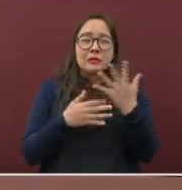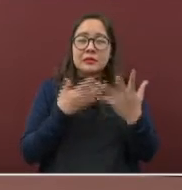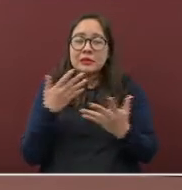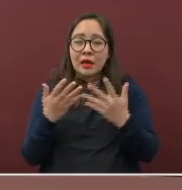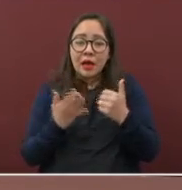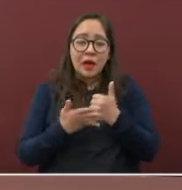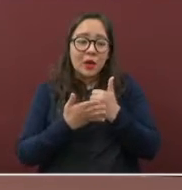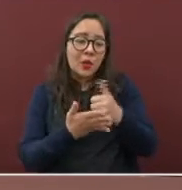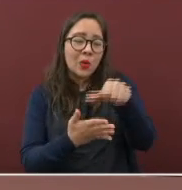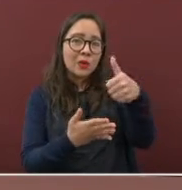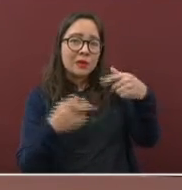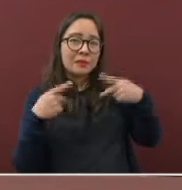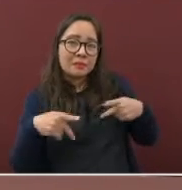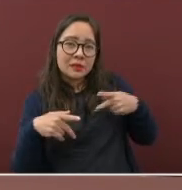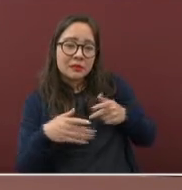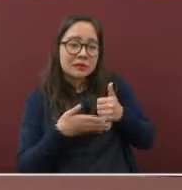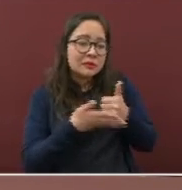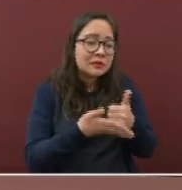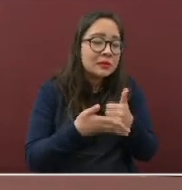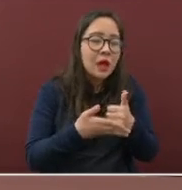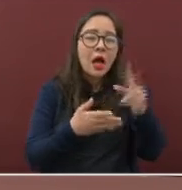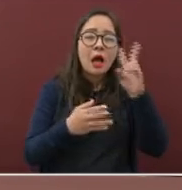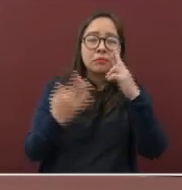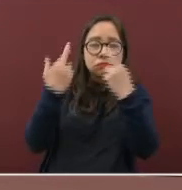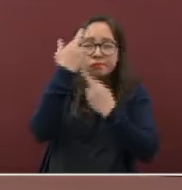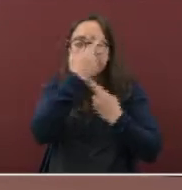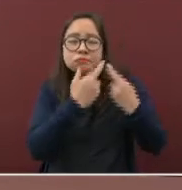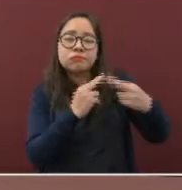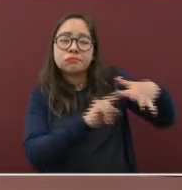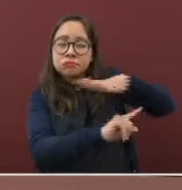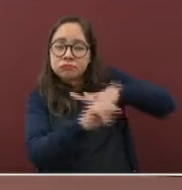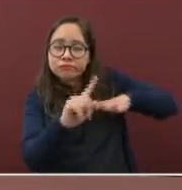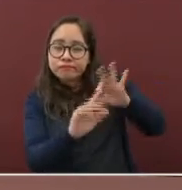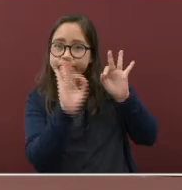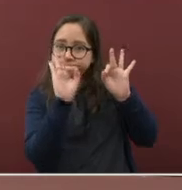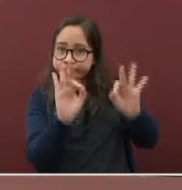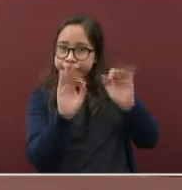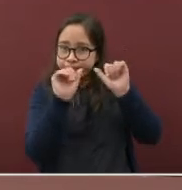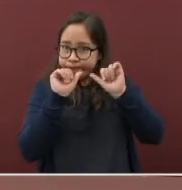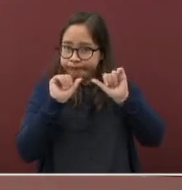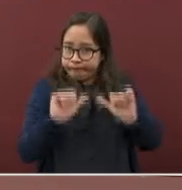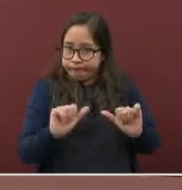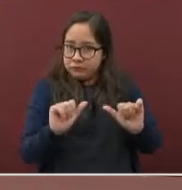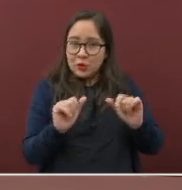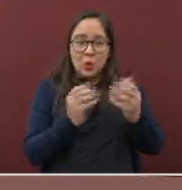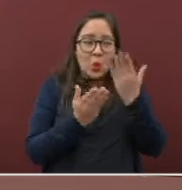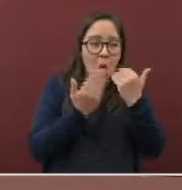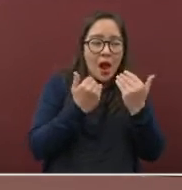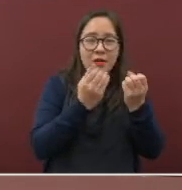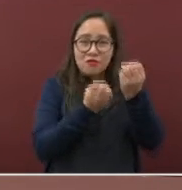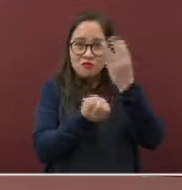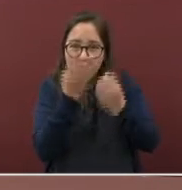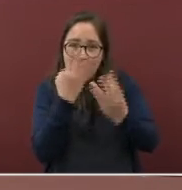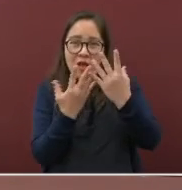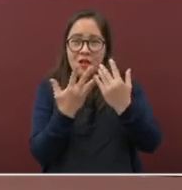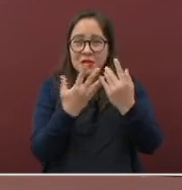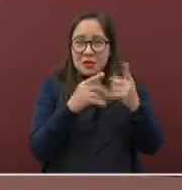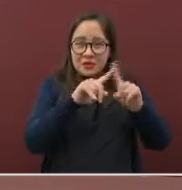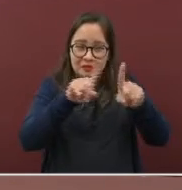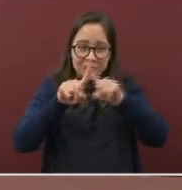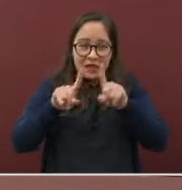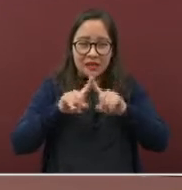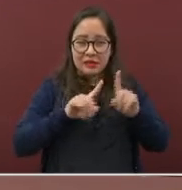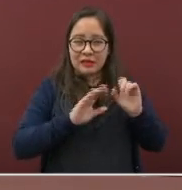auxilio debes verificar que la zona del incidente sea segura para ti sin presencia de fuego líquido o algún